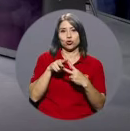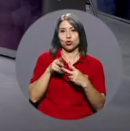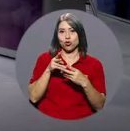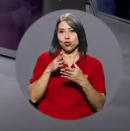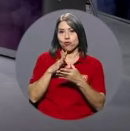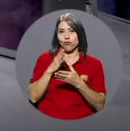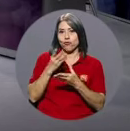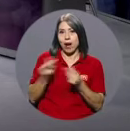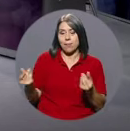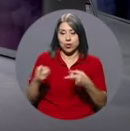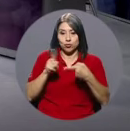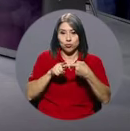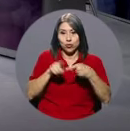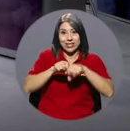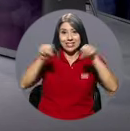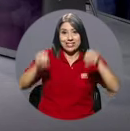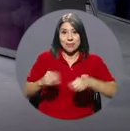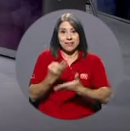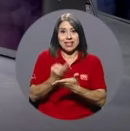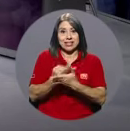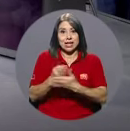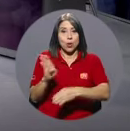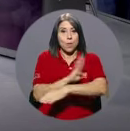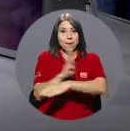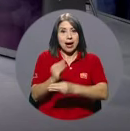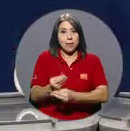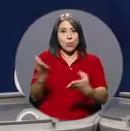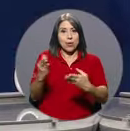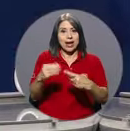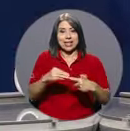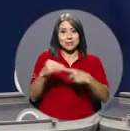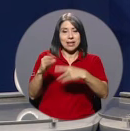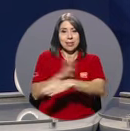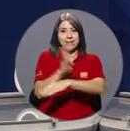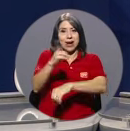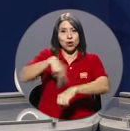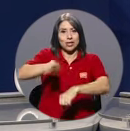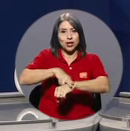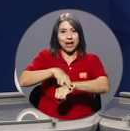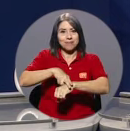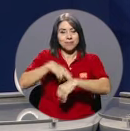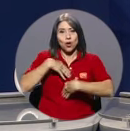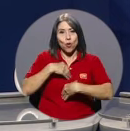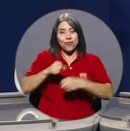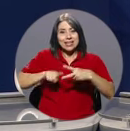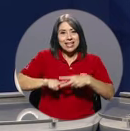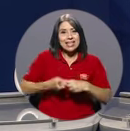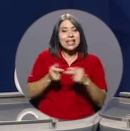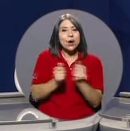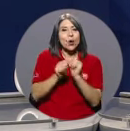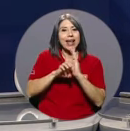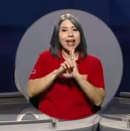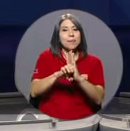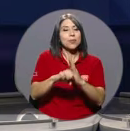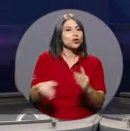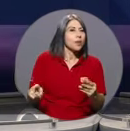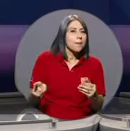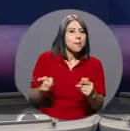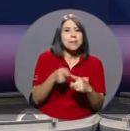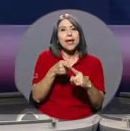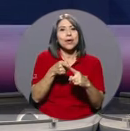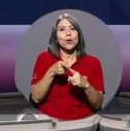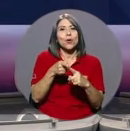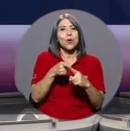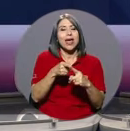rápidos. Número 1, el lado del sistema financiero, la banca pública, en particular el Banco Nacional. La confianza inicia dando ejemplos. El primero es